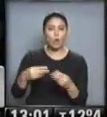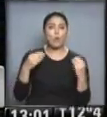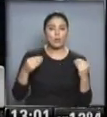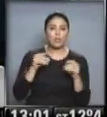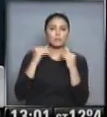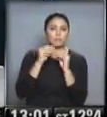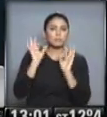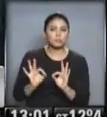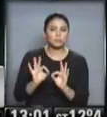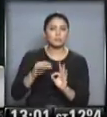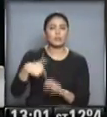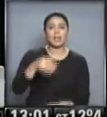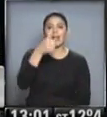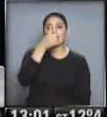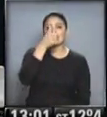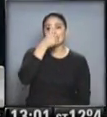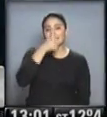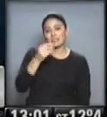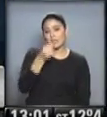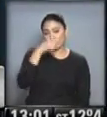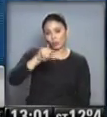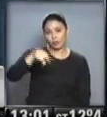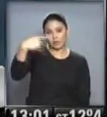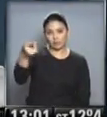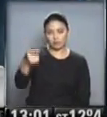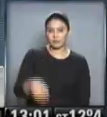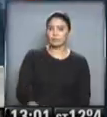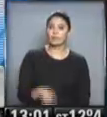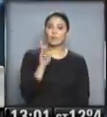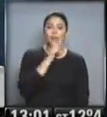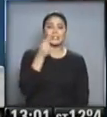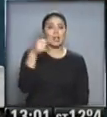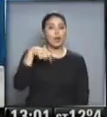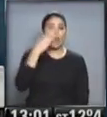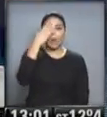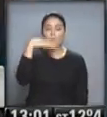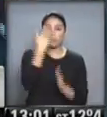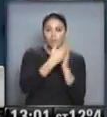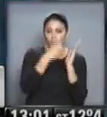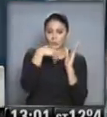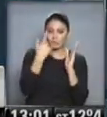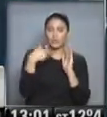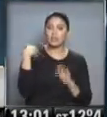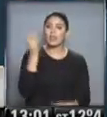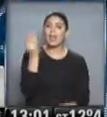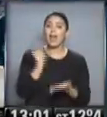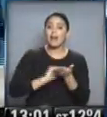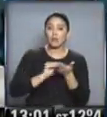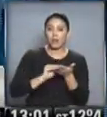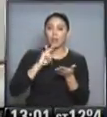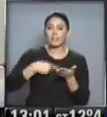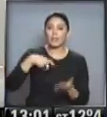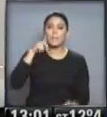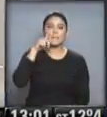caso cerca del fin de semana que viene vamos a contar lo último que está pasando en esta investigación y es que el abogado miguel